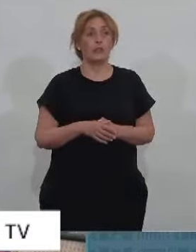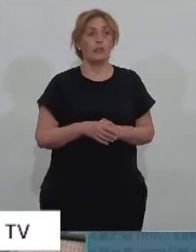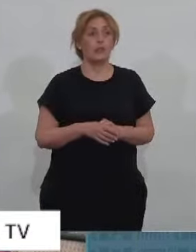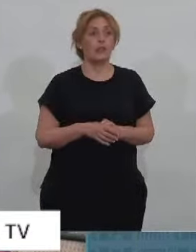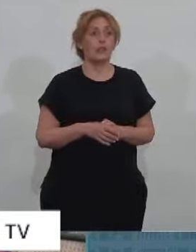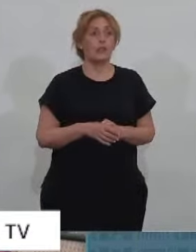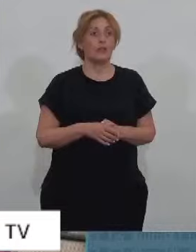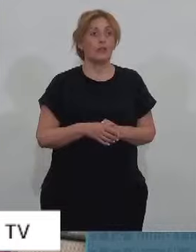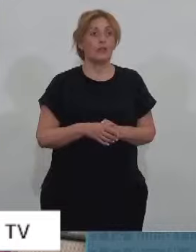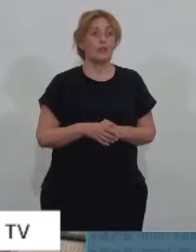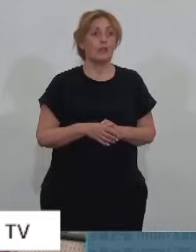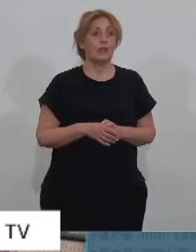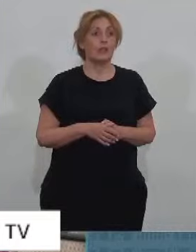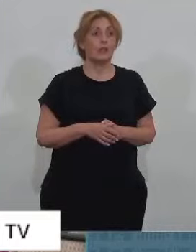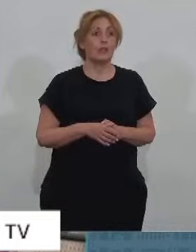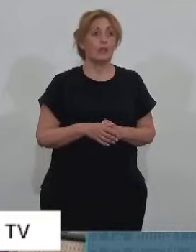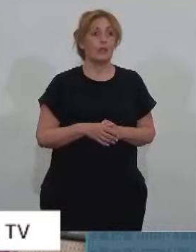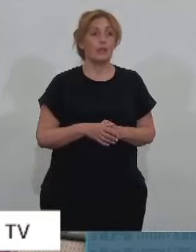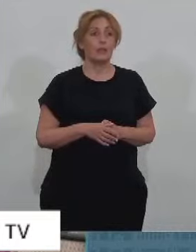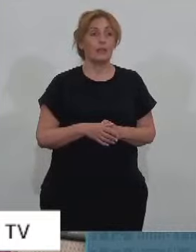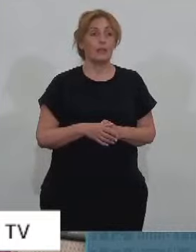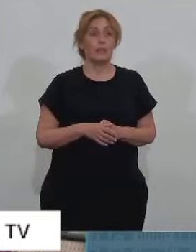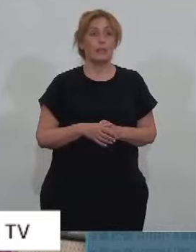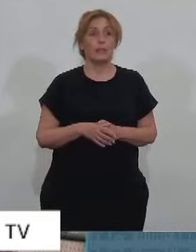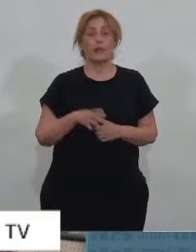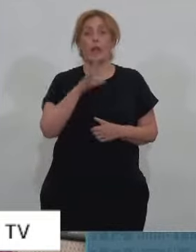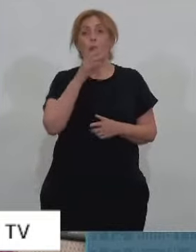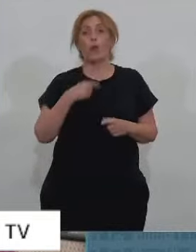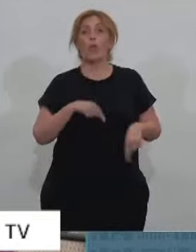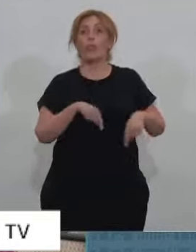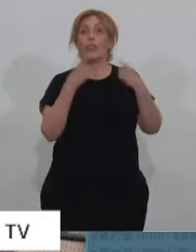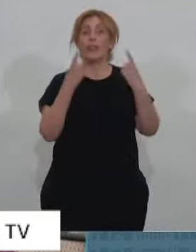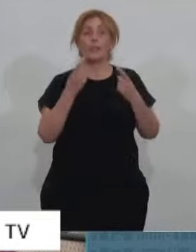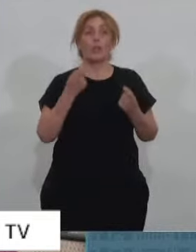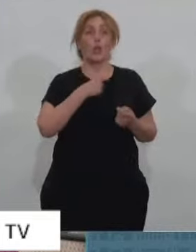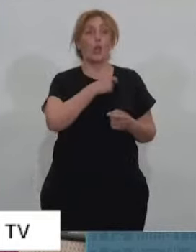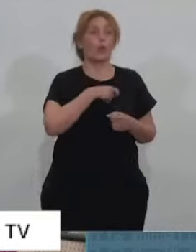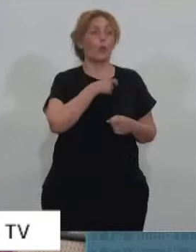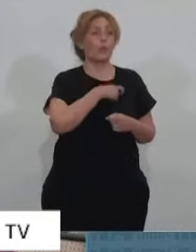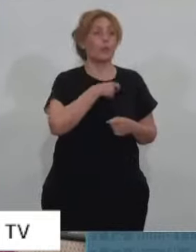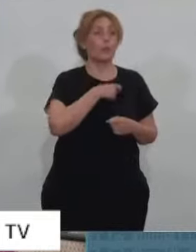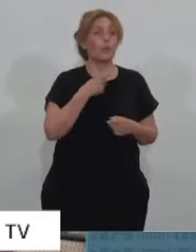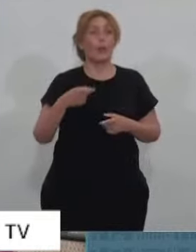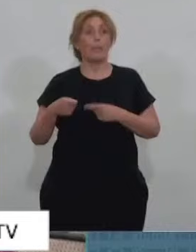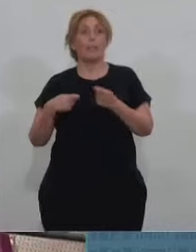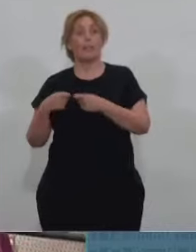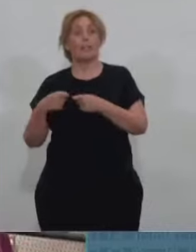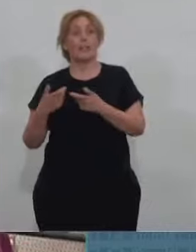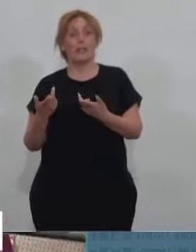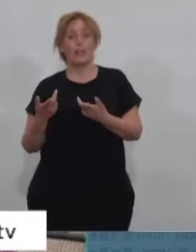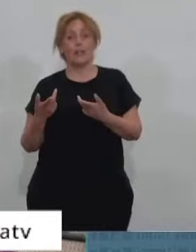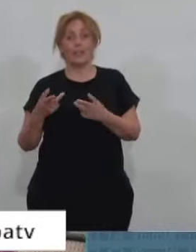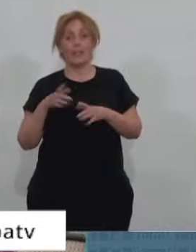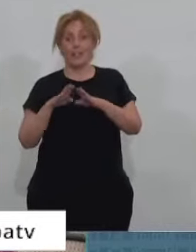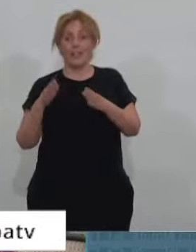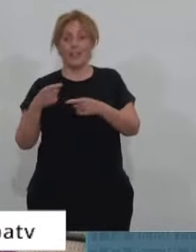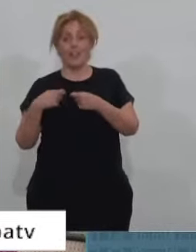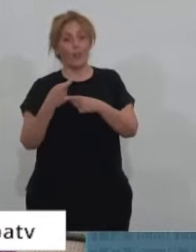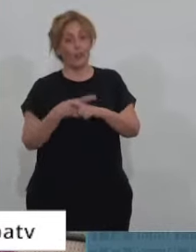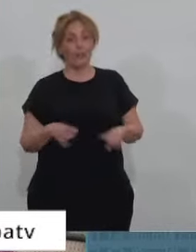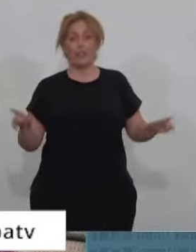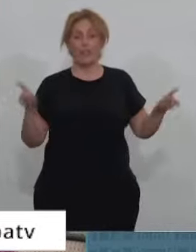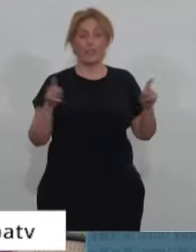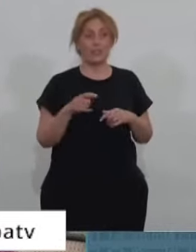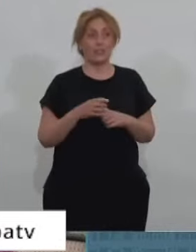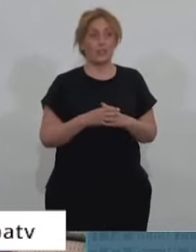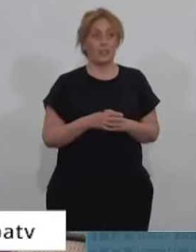que tendría que discutirse en comisión, sino en mesa de negociación, evidentemente la intervención de la corporación en